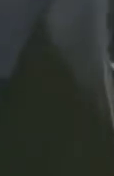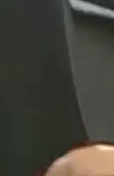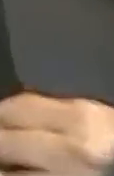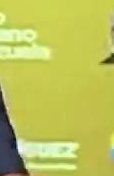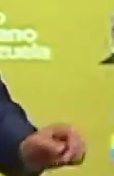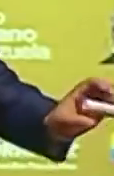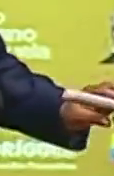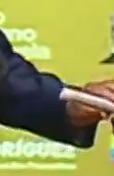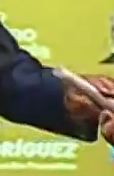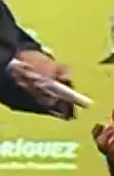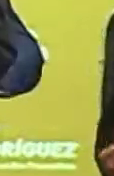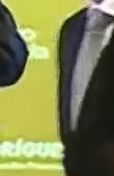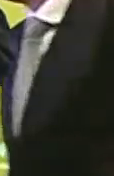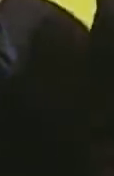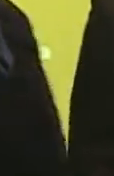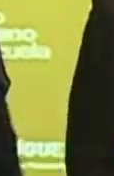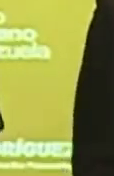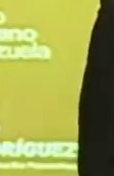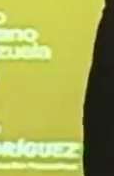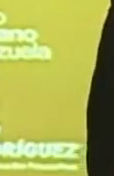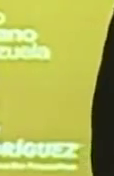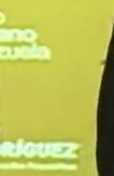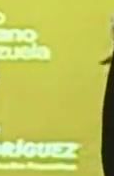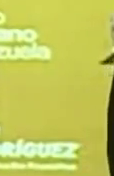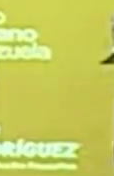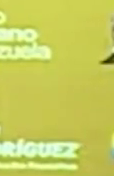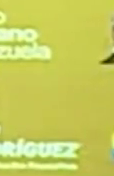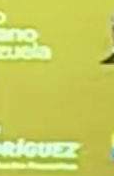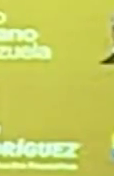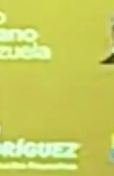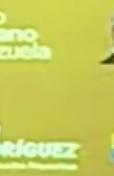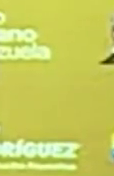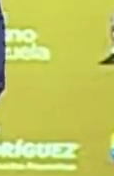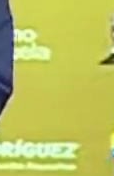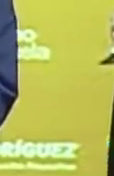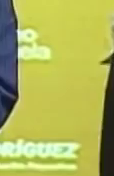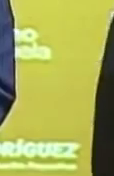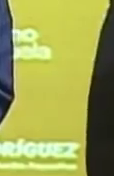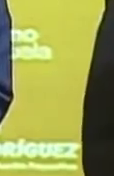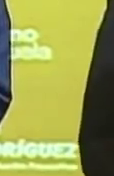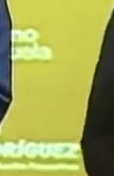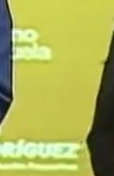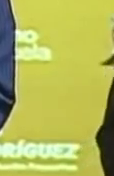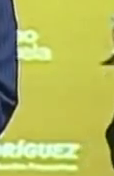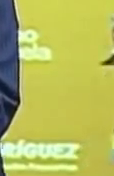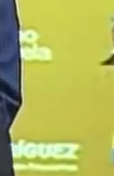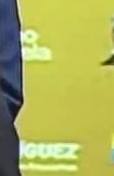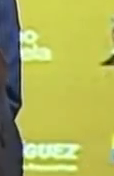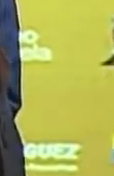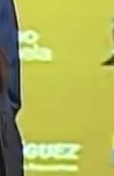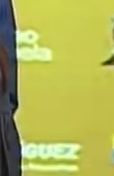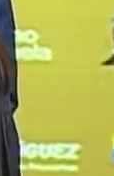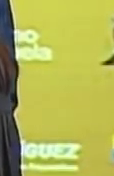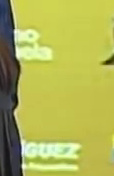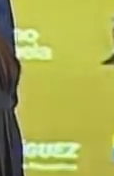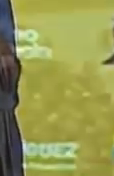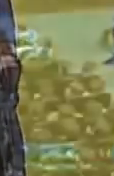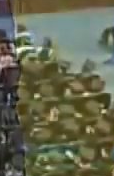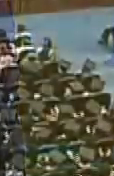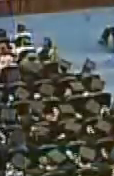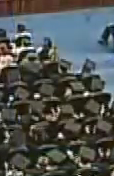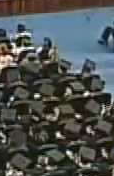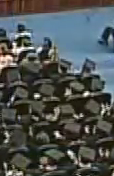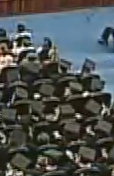son 880 docentes provenientes de diferentes estados del país quienes hoy reciben de la mano